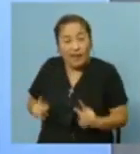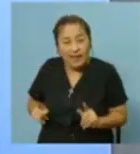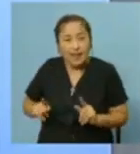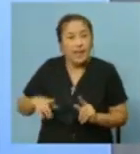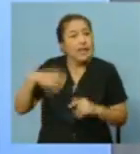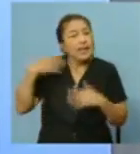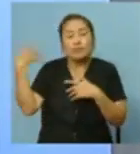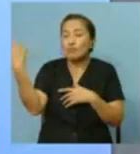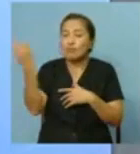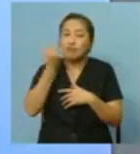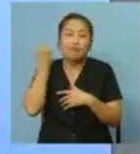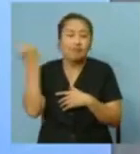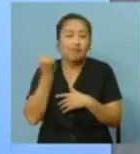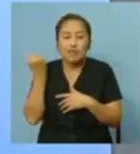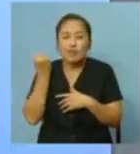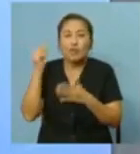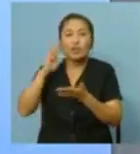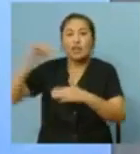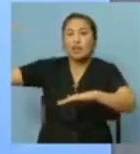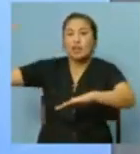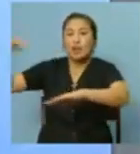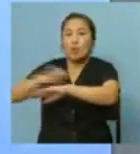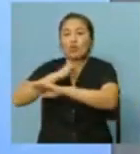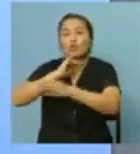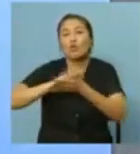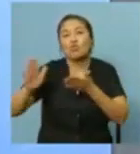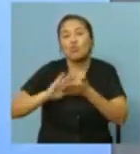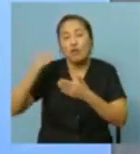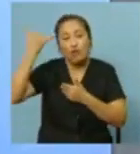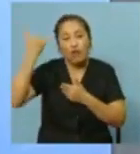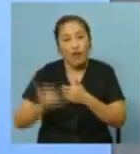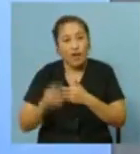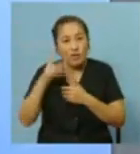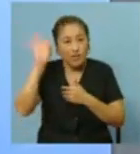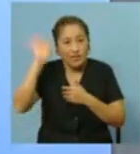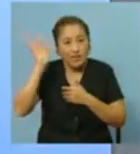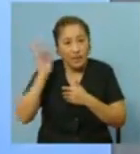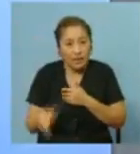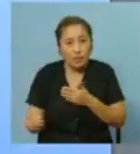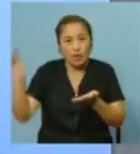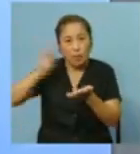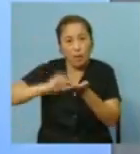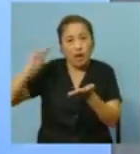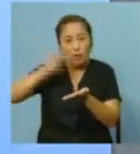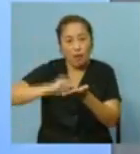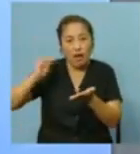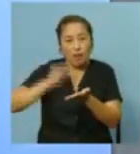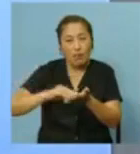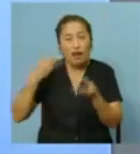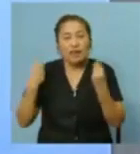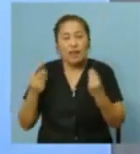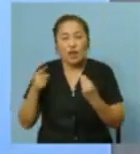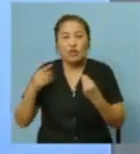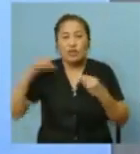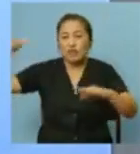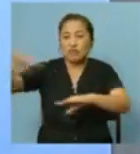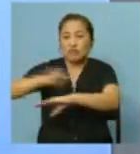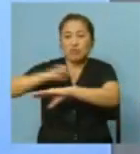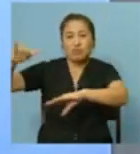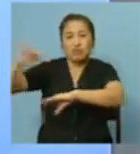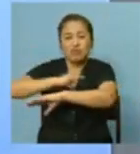muy importante un nuevo aeropuerto tenemos ustedes saben que se han aumentado la cantidad de vuelos